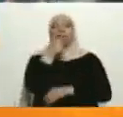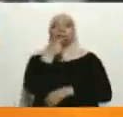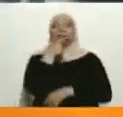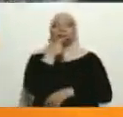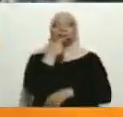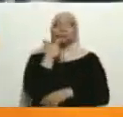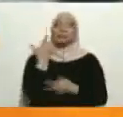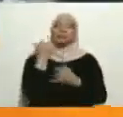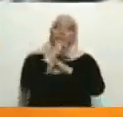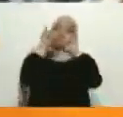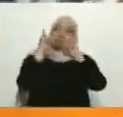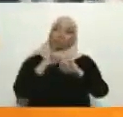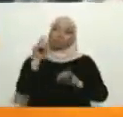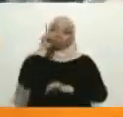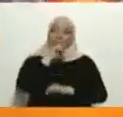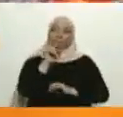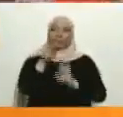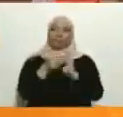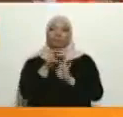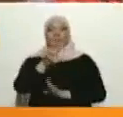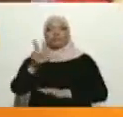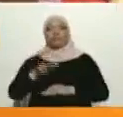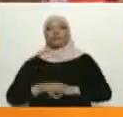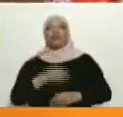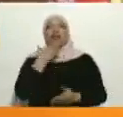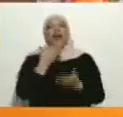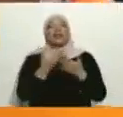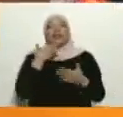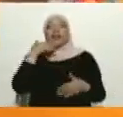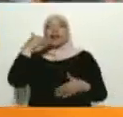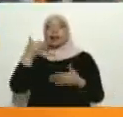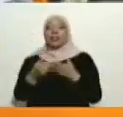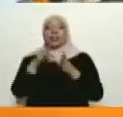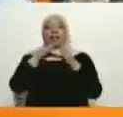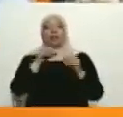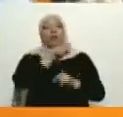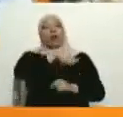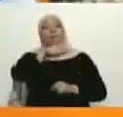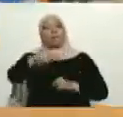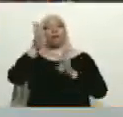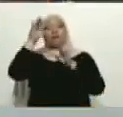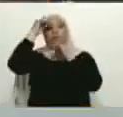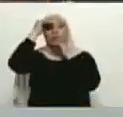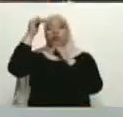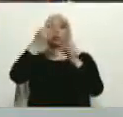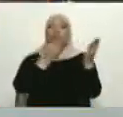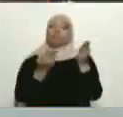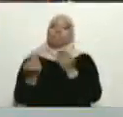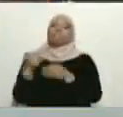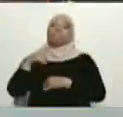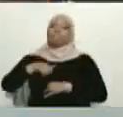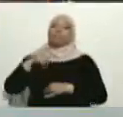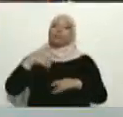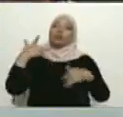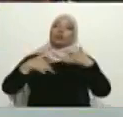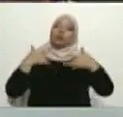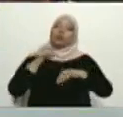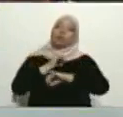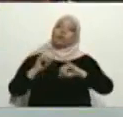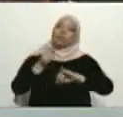y del año 2023 Muchísimas gracias a todos y a todos por su participación en esta